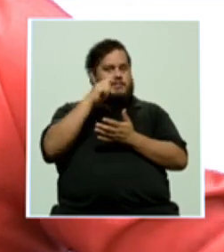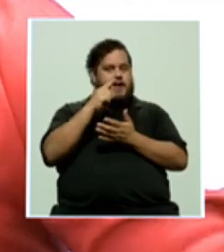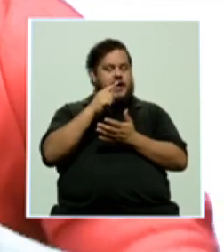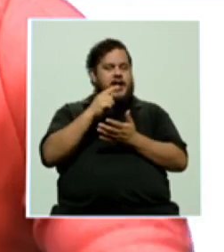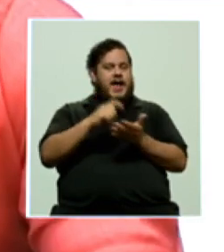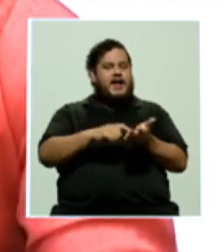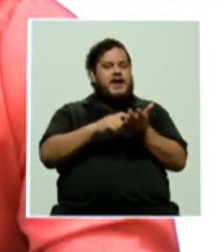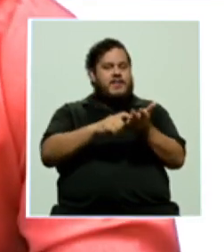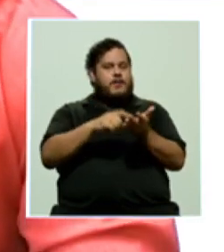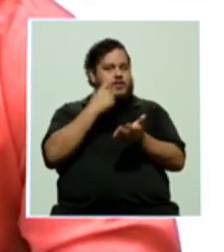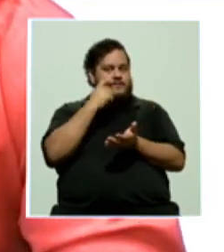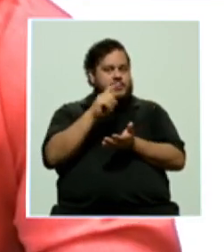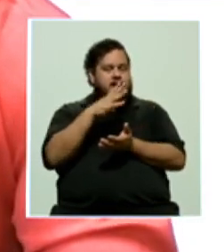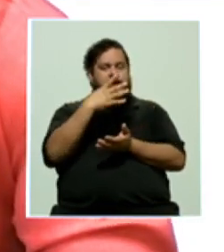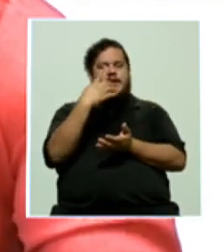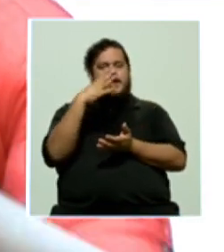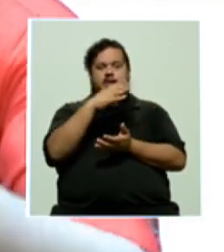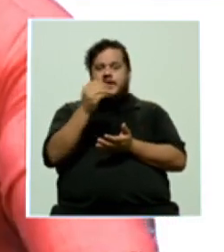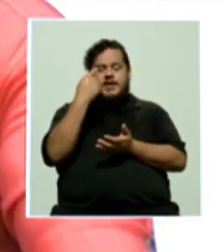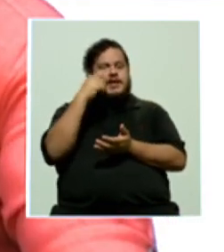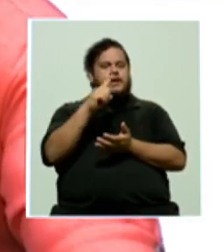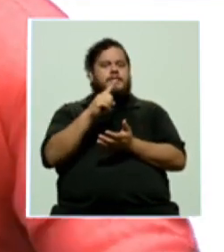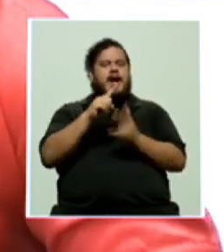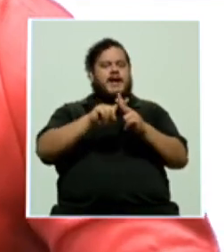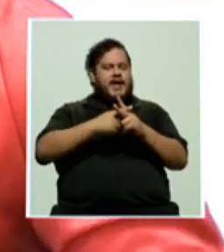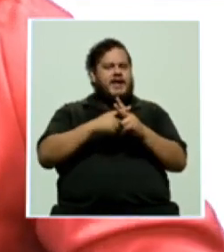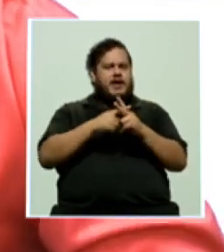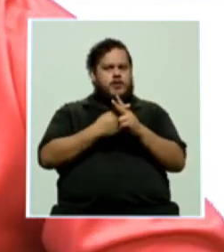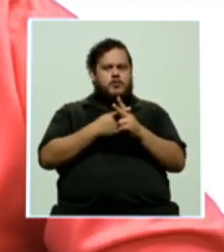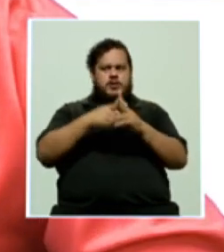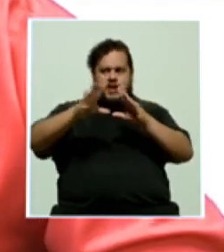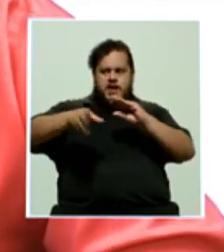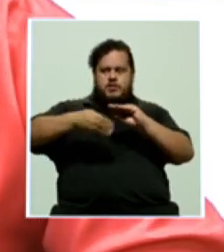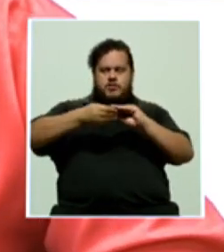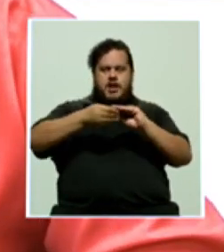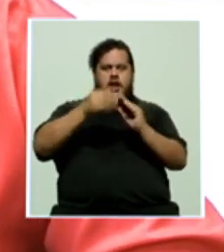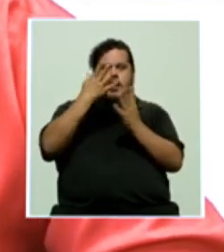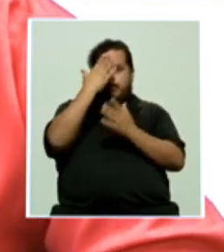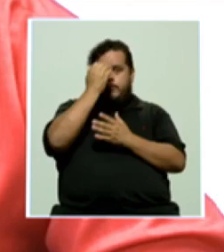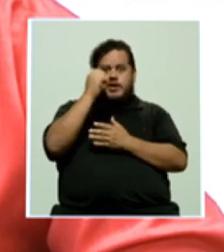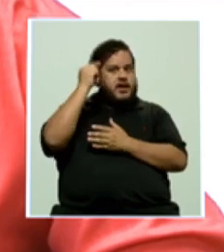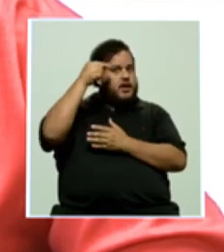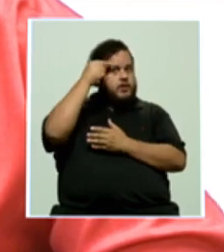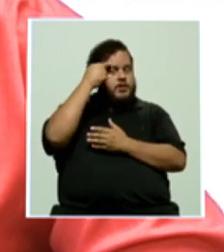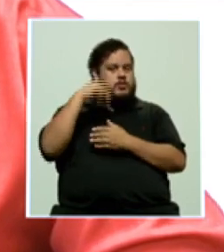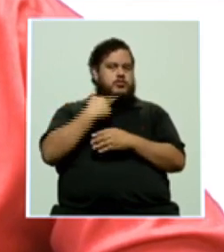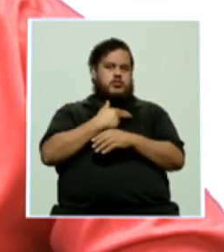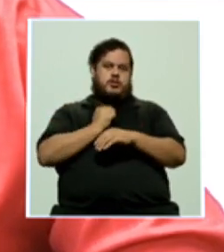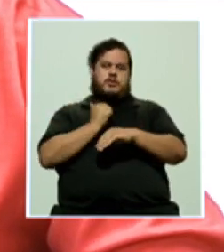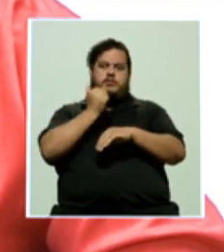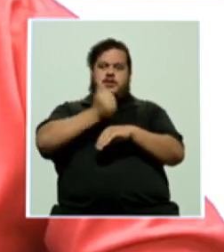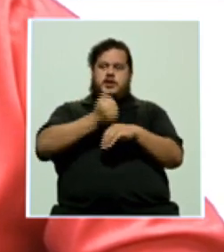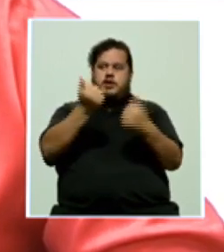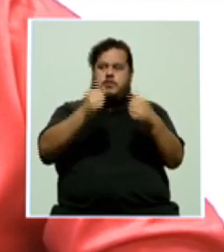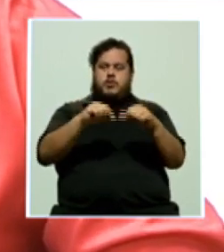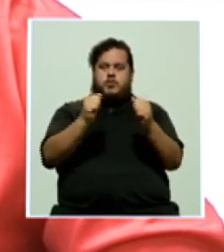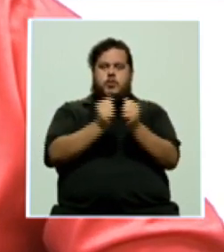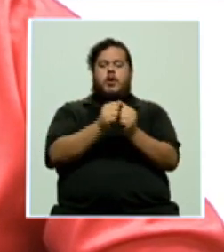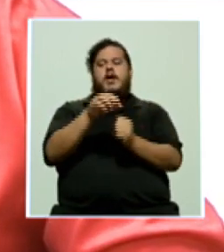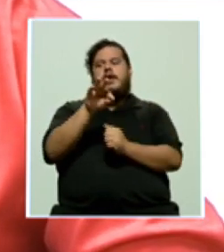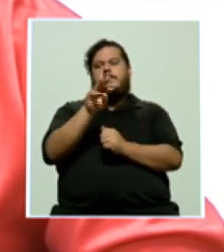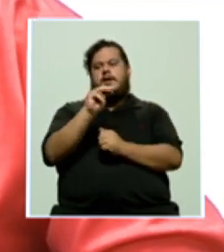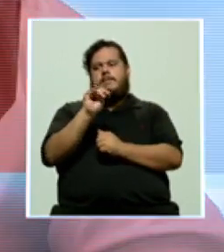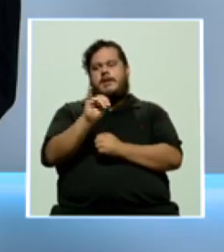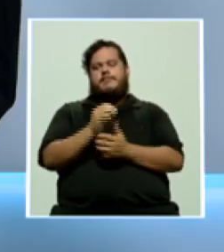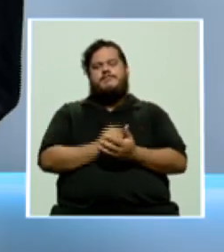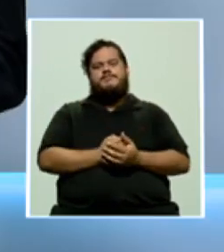y nos ayuda también para el ajuste fiscal adicional que como gobierno estamos planteando en el marco del acuerdo con el Fondo Monetario